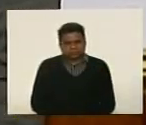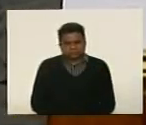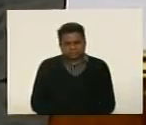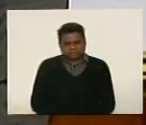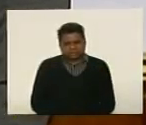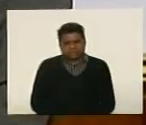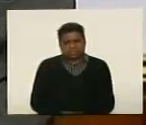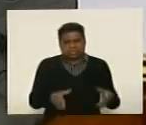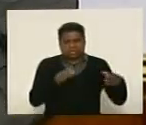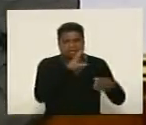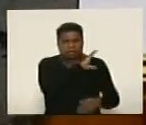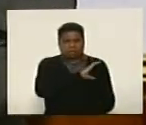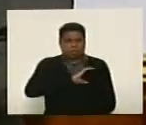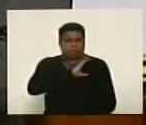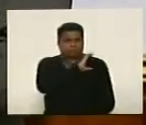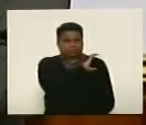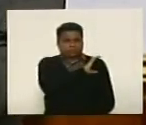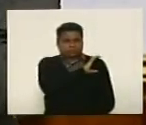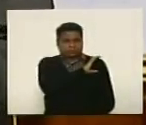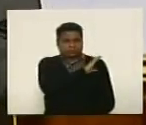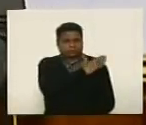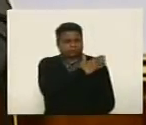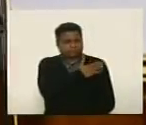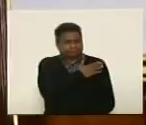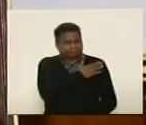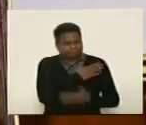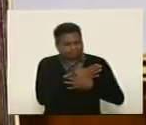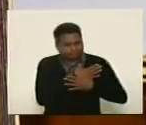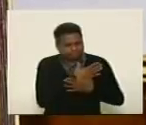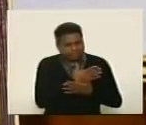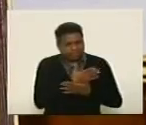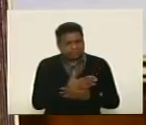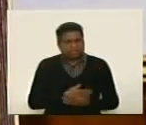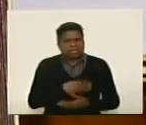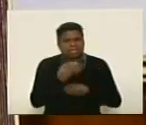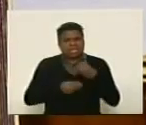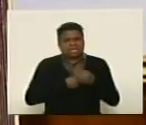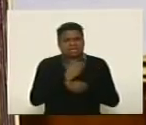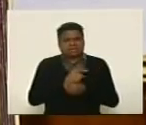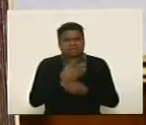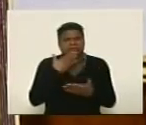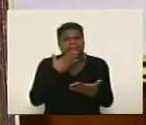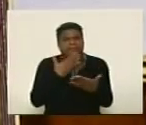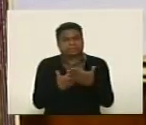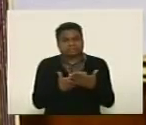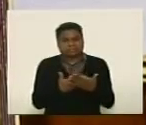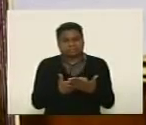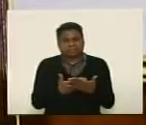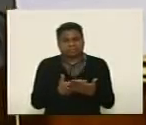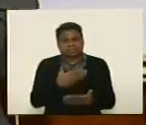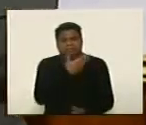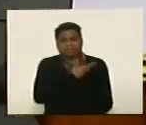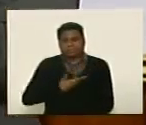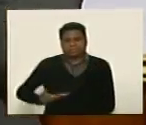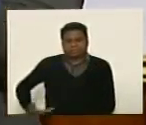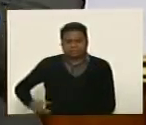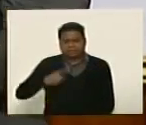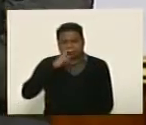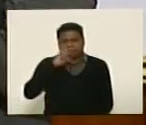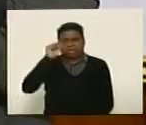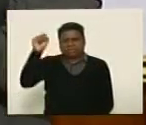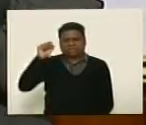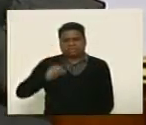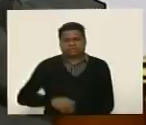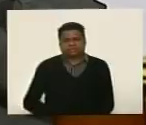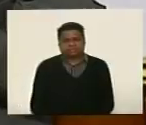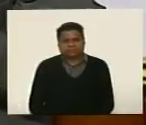comisión que viene dada por una solicitud que hizo el presidente de la República, Nicolás Maduro, en la